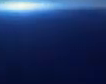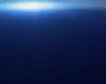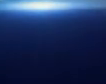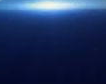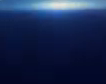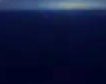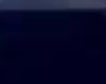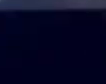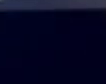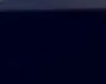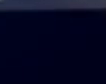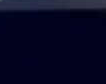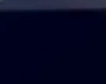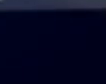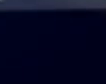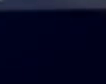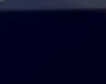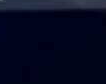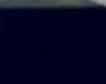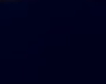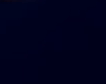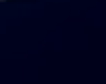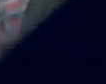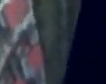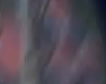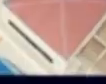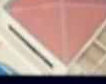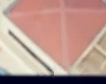Ecuador No Para.